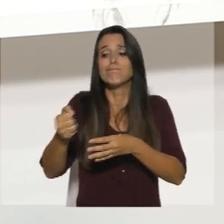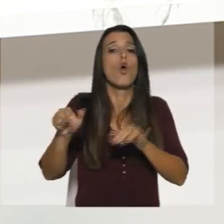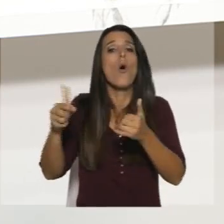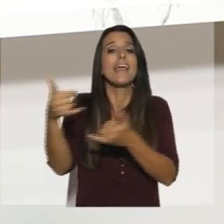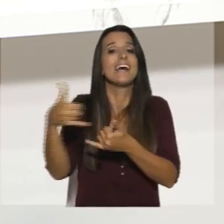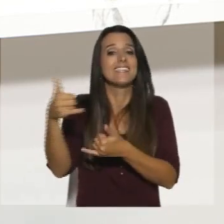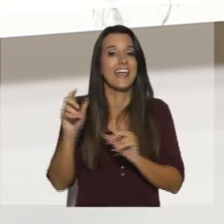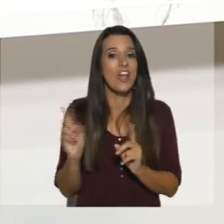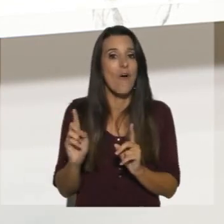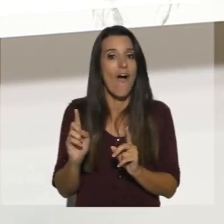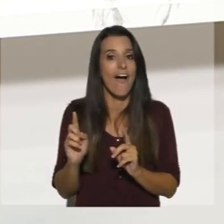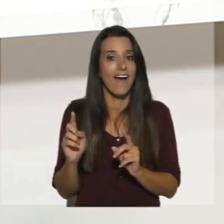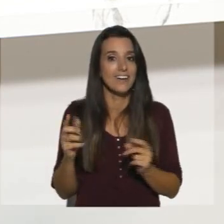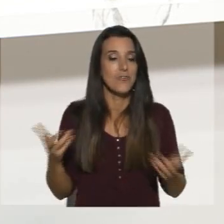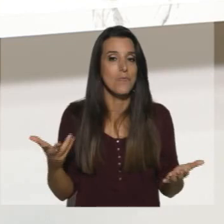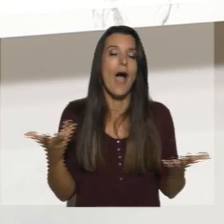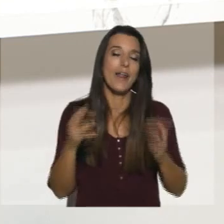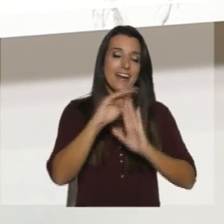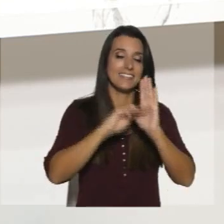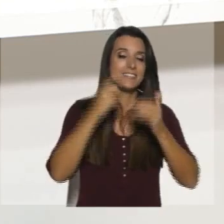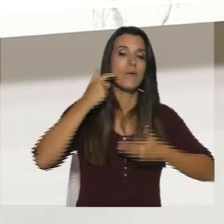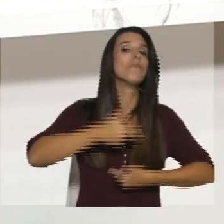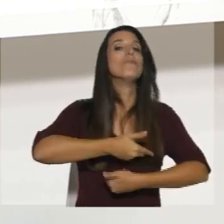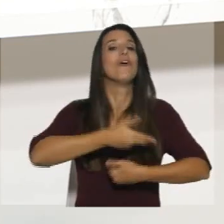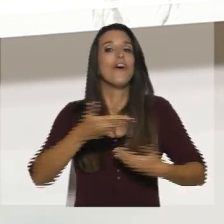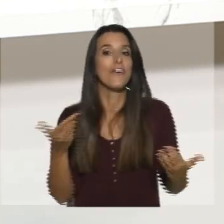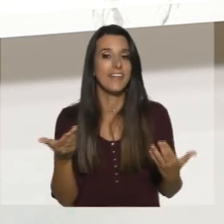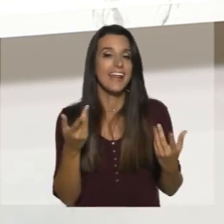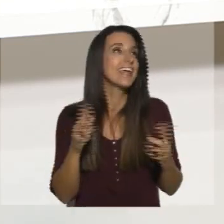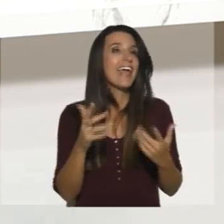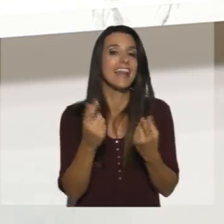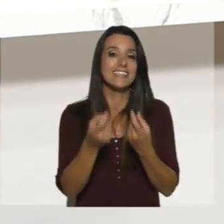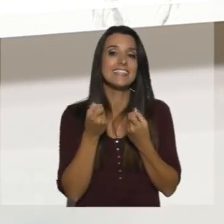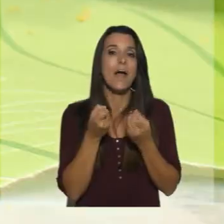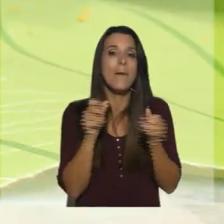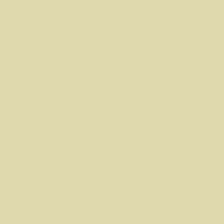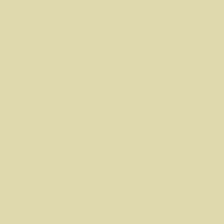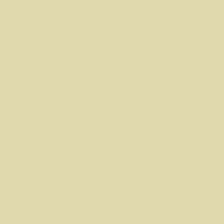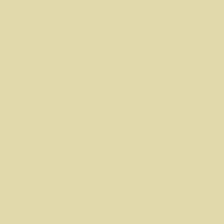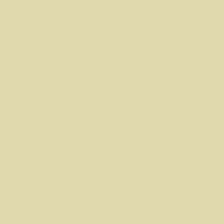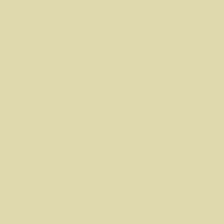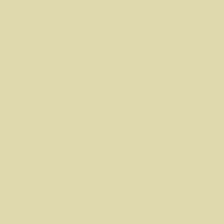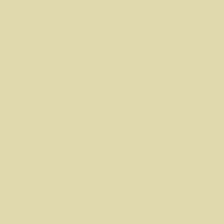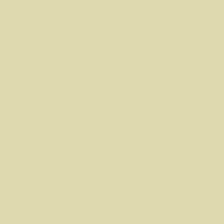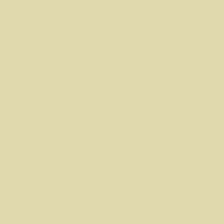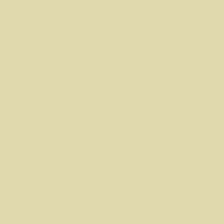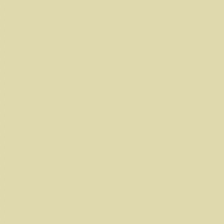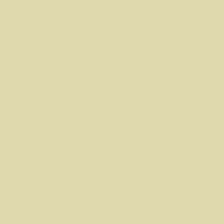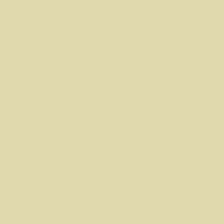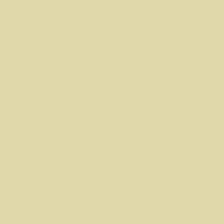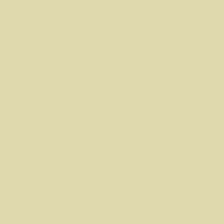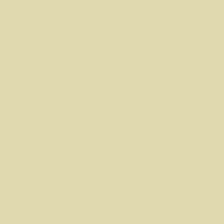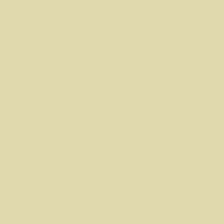horno tampoco. Pero bueno, vamos a compartir la receta, Pauli. Compartimos la receta. Compartamos qué es lo claro que necesitamos, sí, para estos cuadraditos de naranja y manzana. ¡Qué